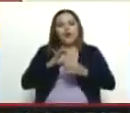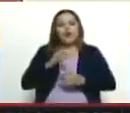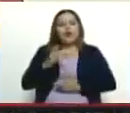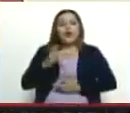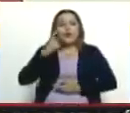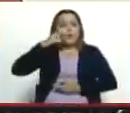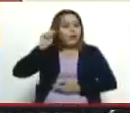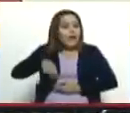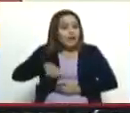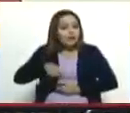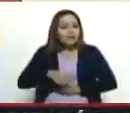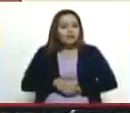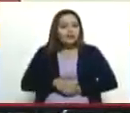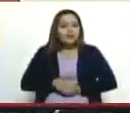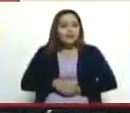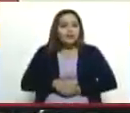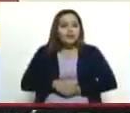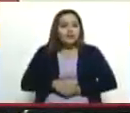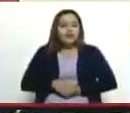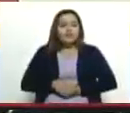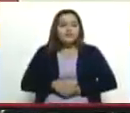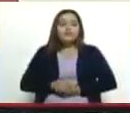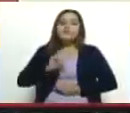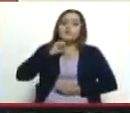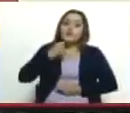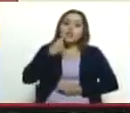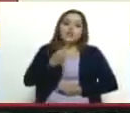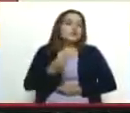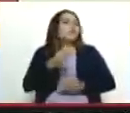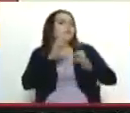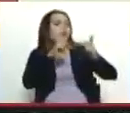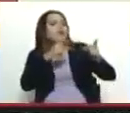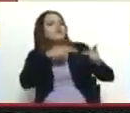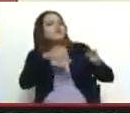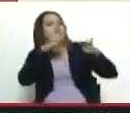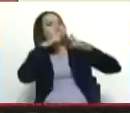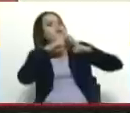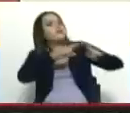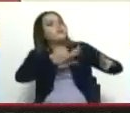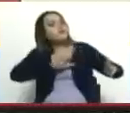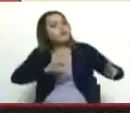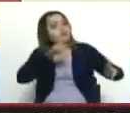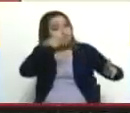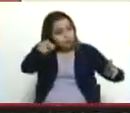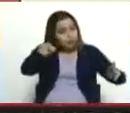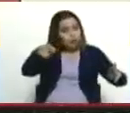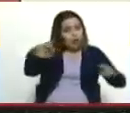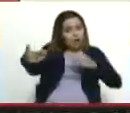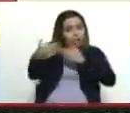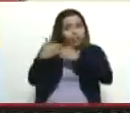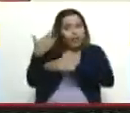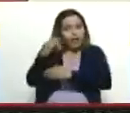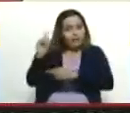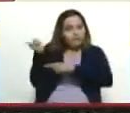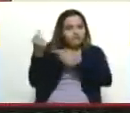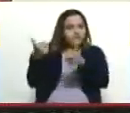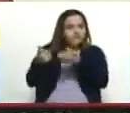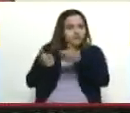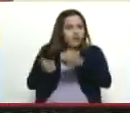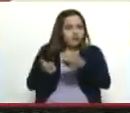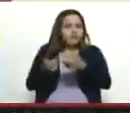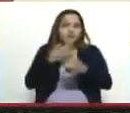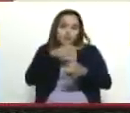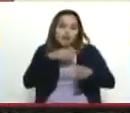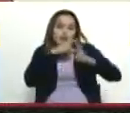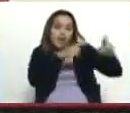Rusia ha dicho que ellos se reservan el derecho a responder adecuadamente un ataque de esa naturaleza. Aquí pasó en